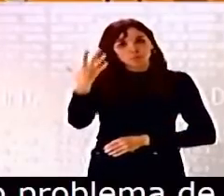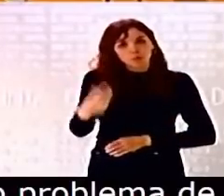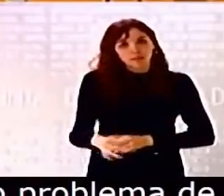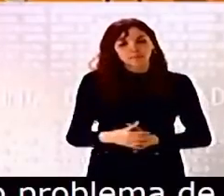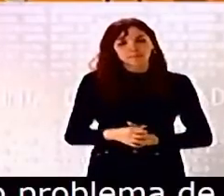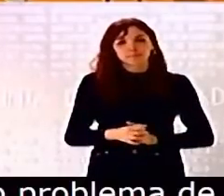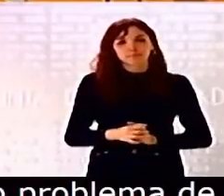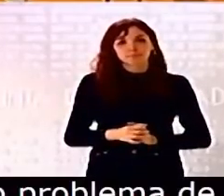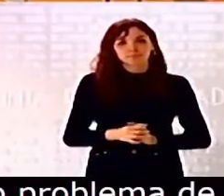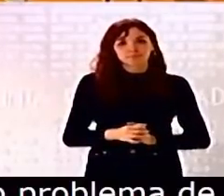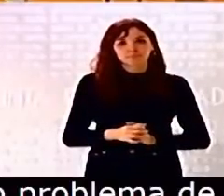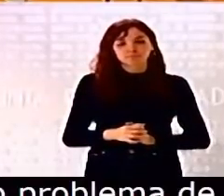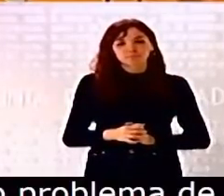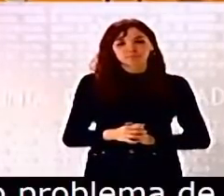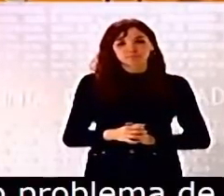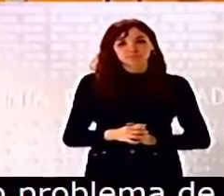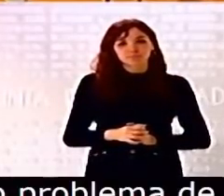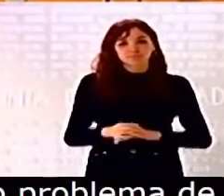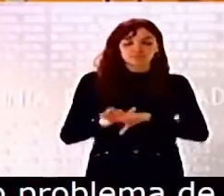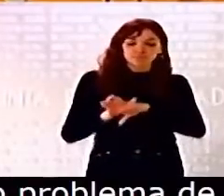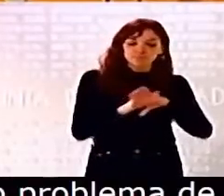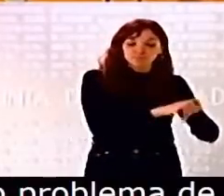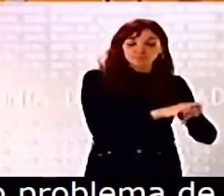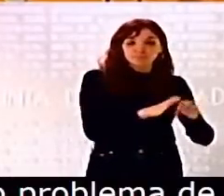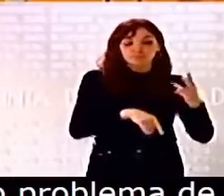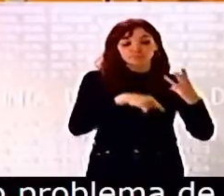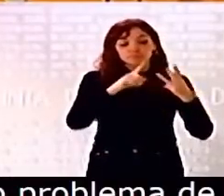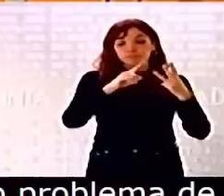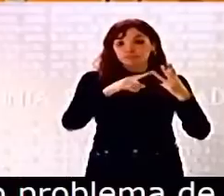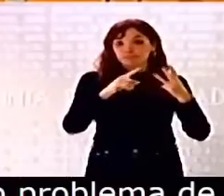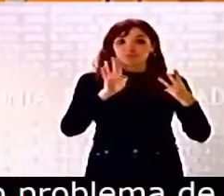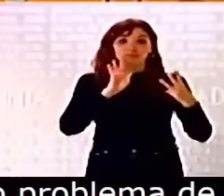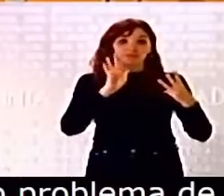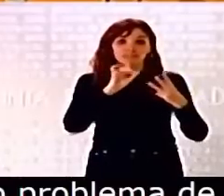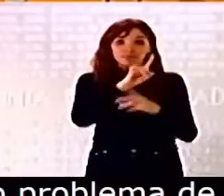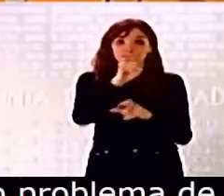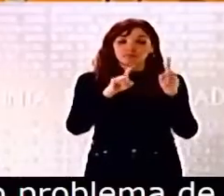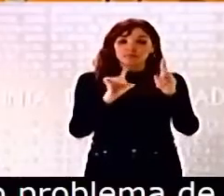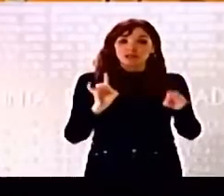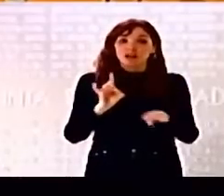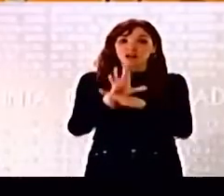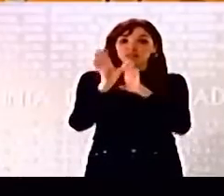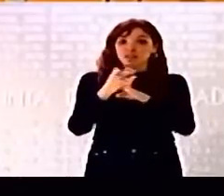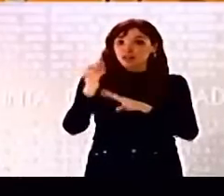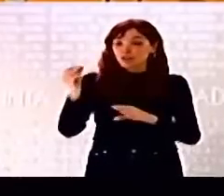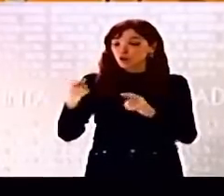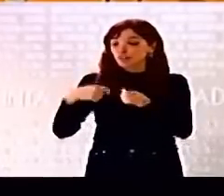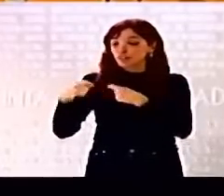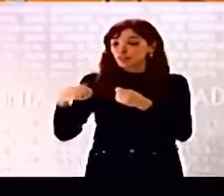tiempo dependiente. Y con respecto a la carta de la Federación de Entidades Locales Menores, la he recibido.